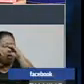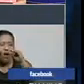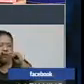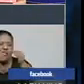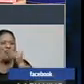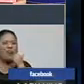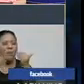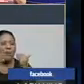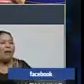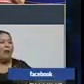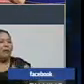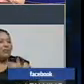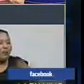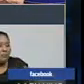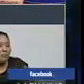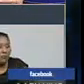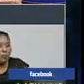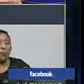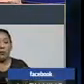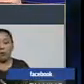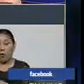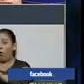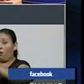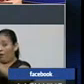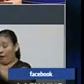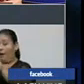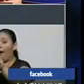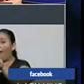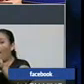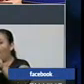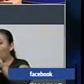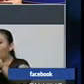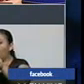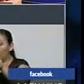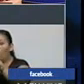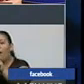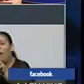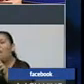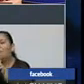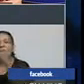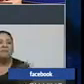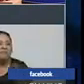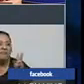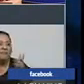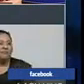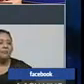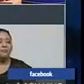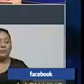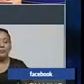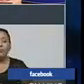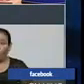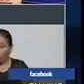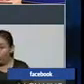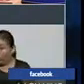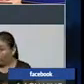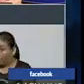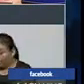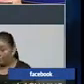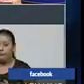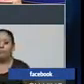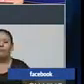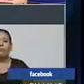más sobre esto. Y Ernesto Cornejo está ahí con nosotros para hablarnos del tema Ernesto. Buenas noches Ernesto, te escuchamos.